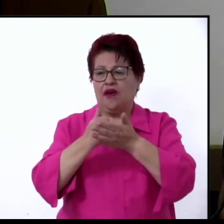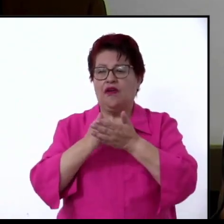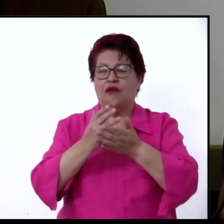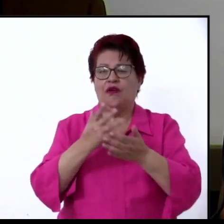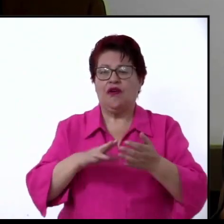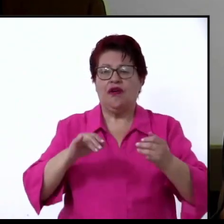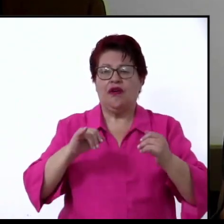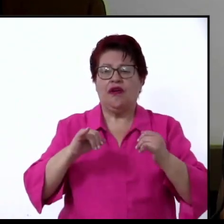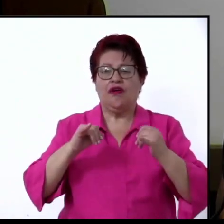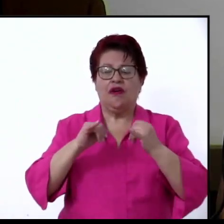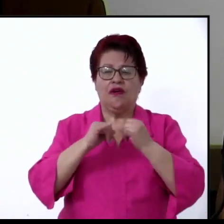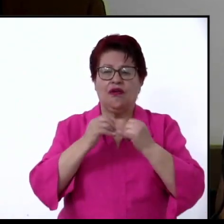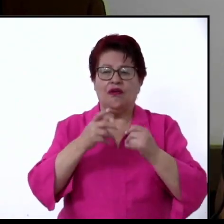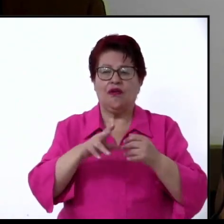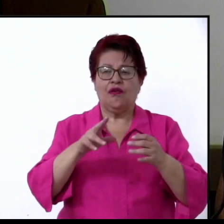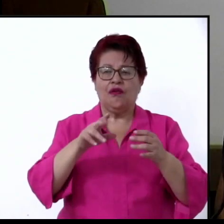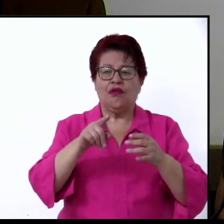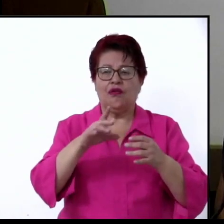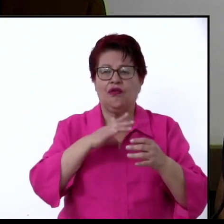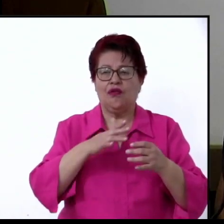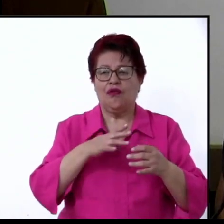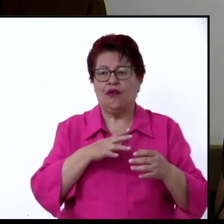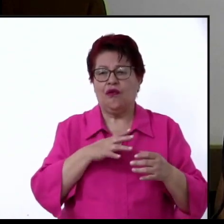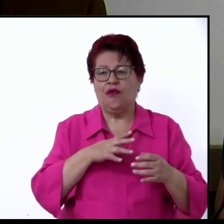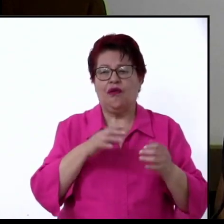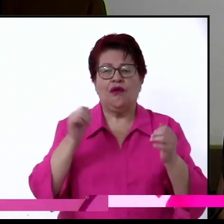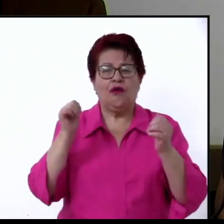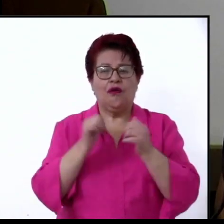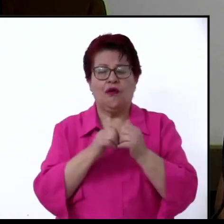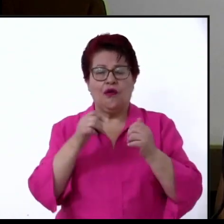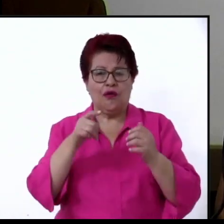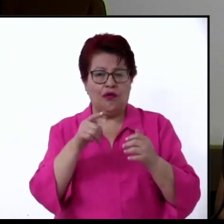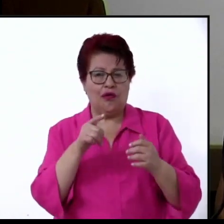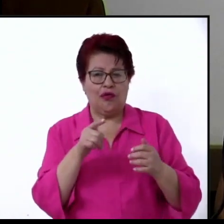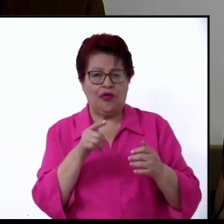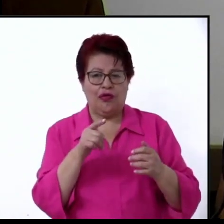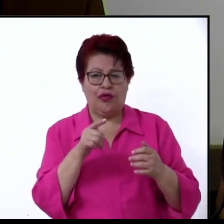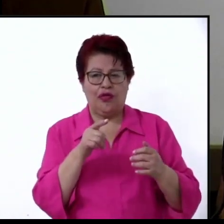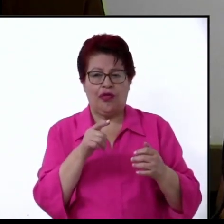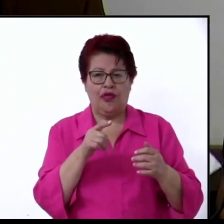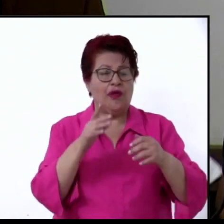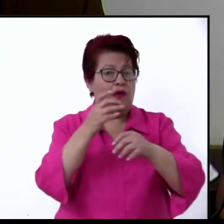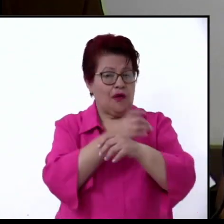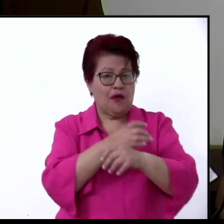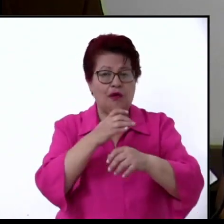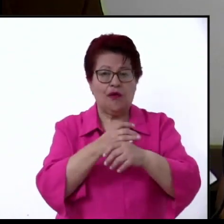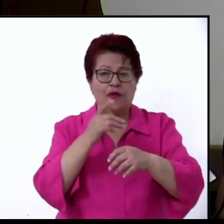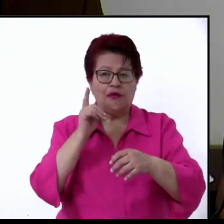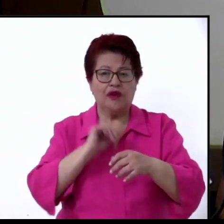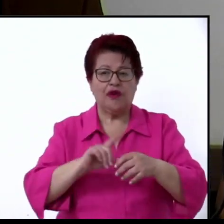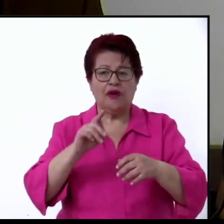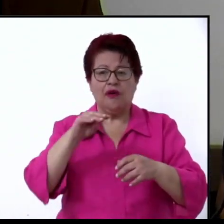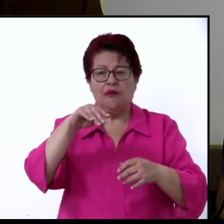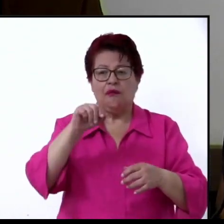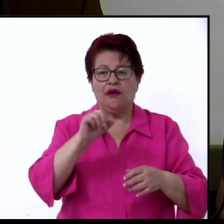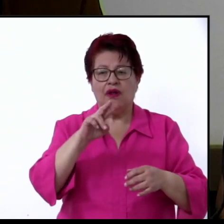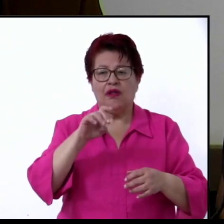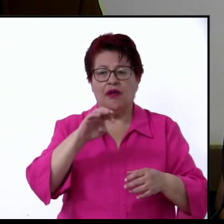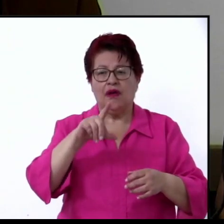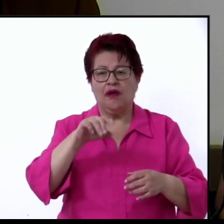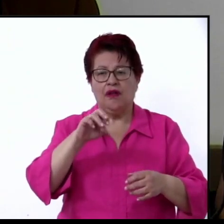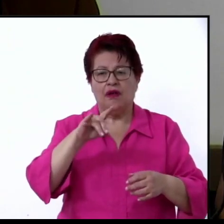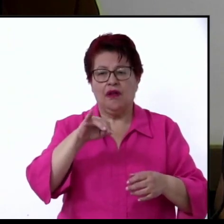Instituto Simón de Beauvoir, con también compañeras como Marcelina